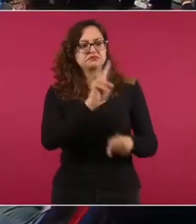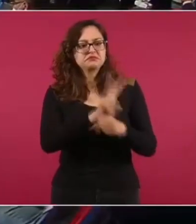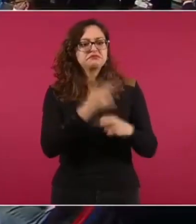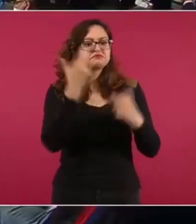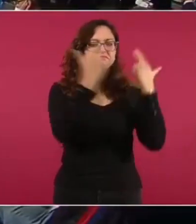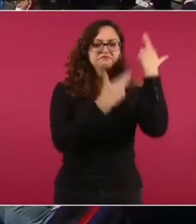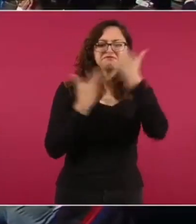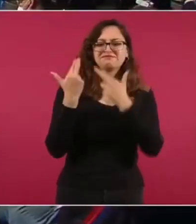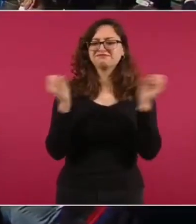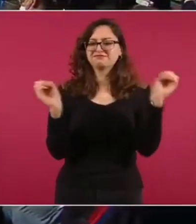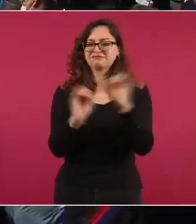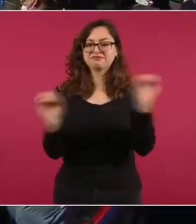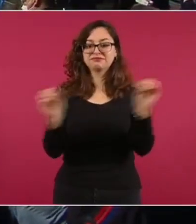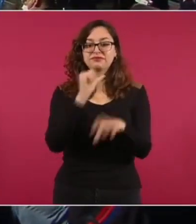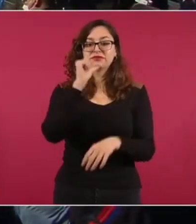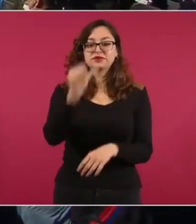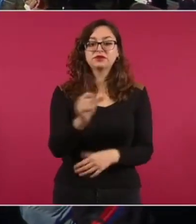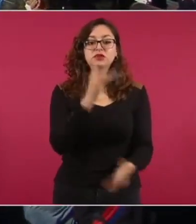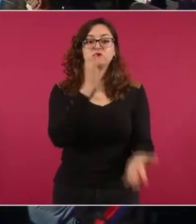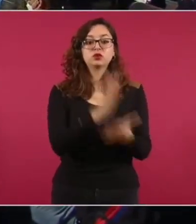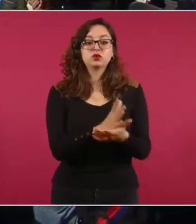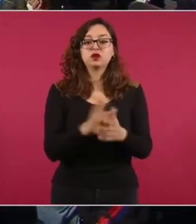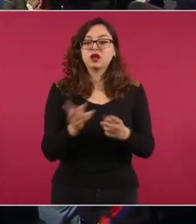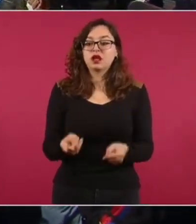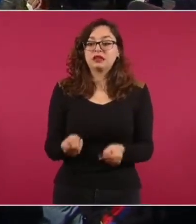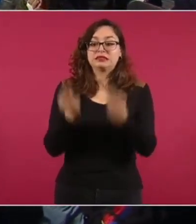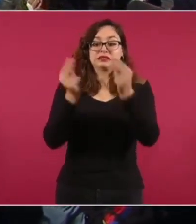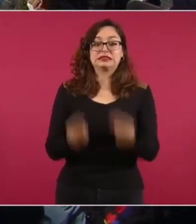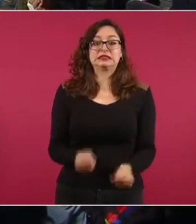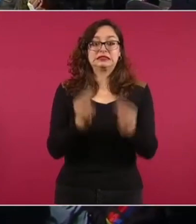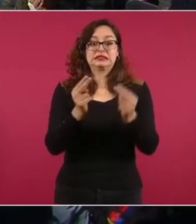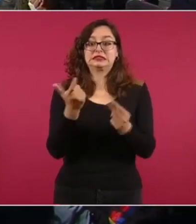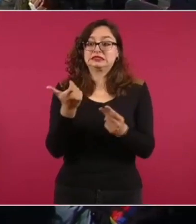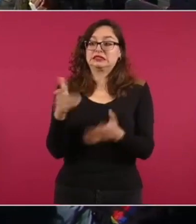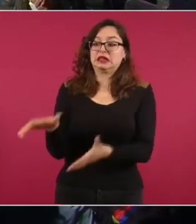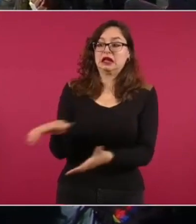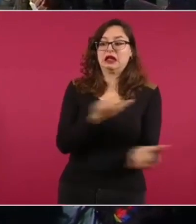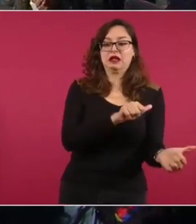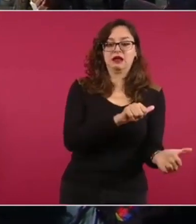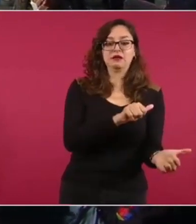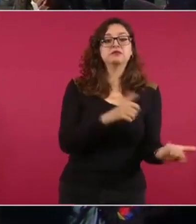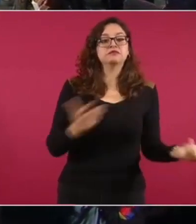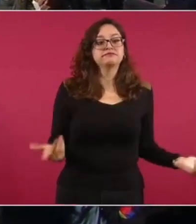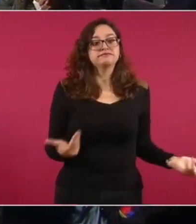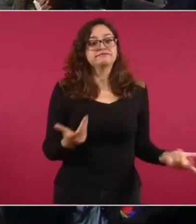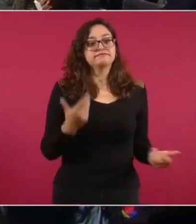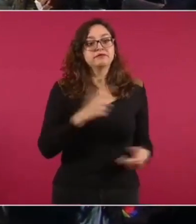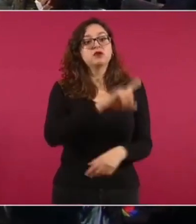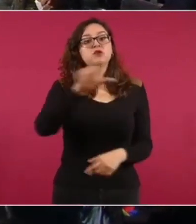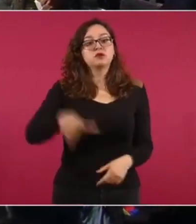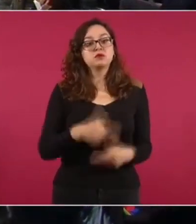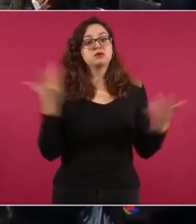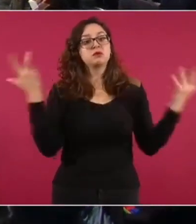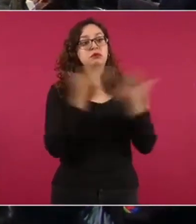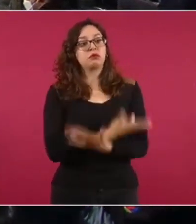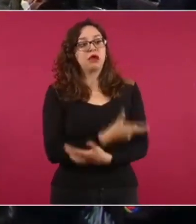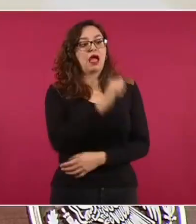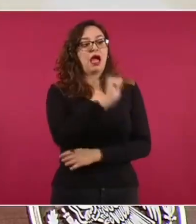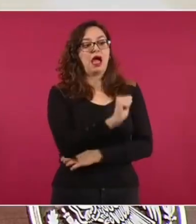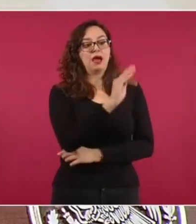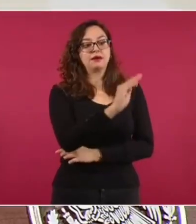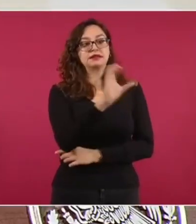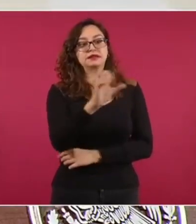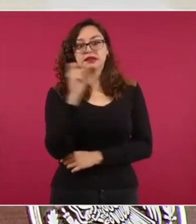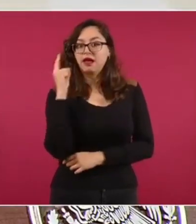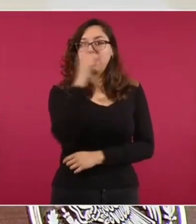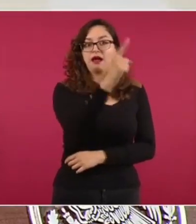que les importa es el lucro y por eso la desgracia de ABC. No rinden cuentas.